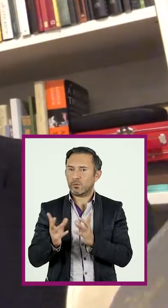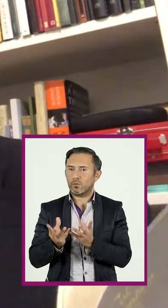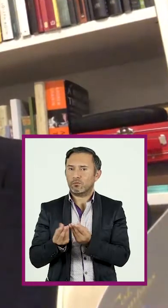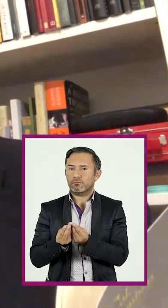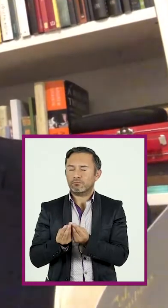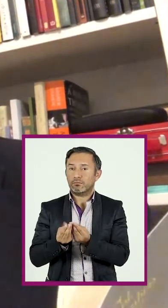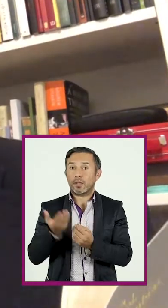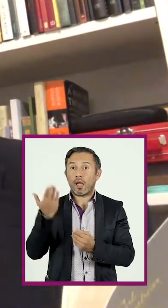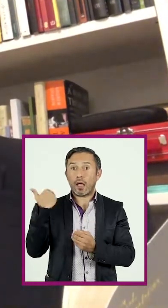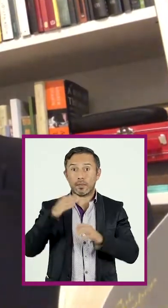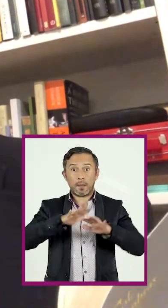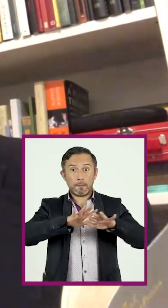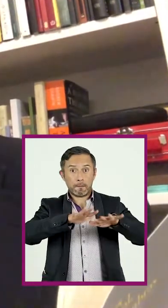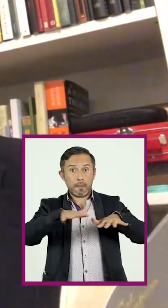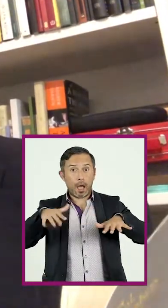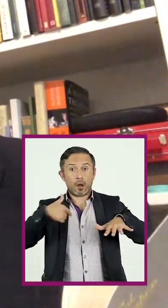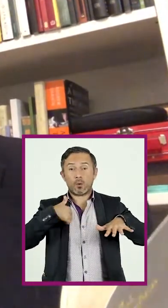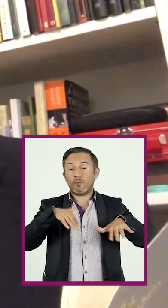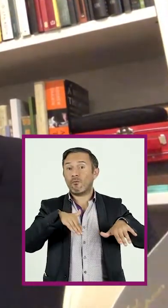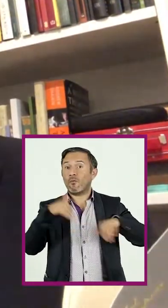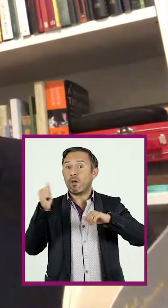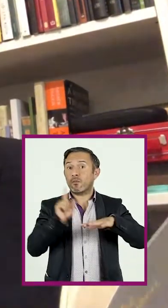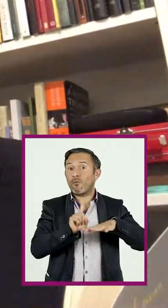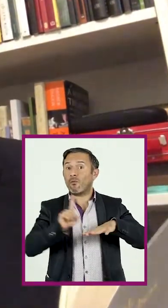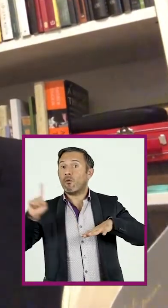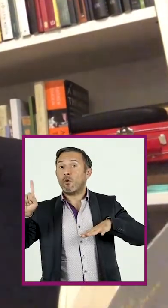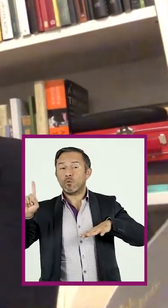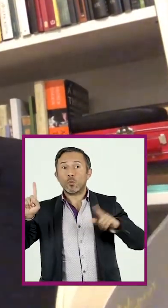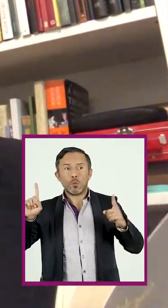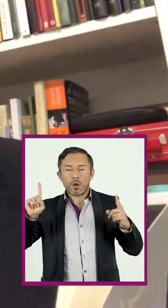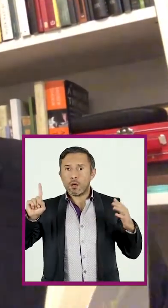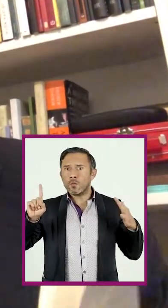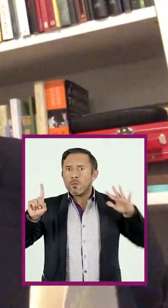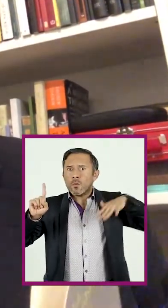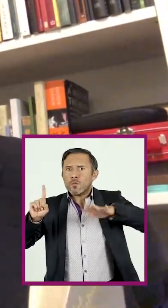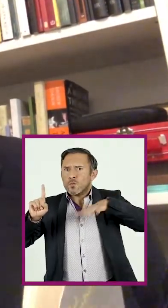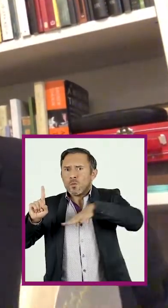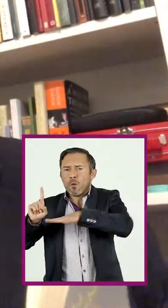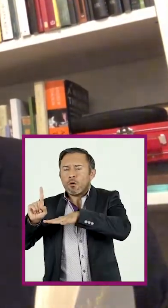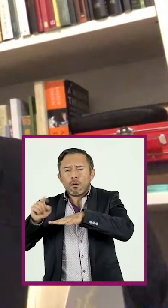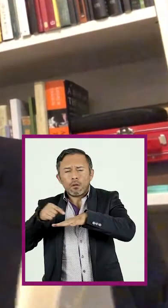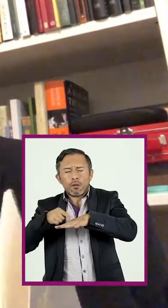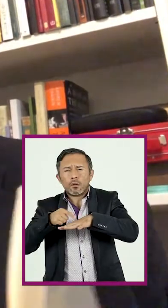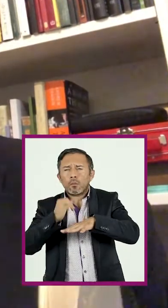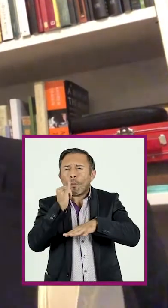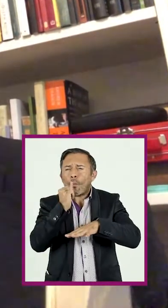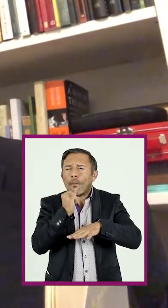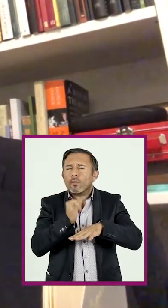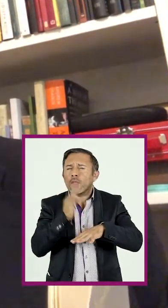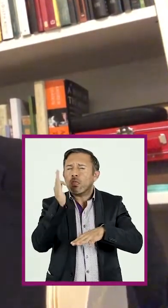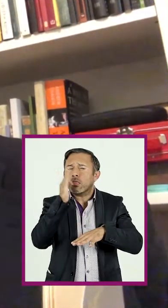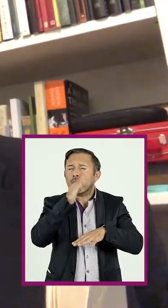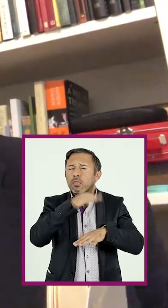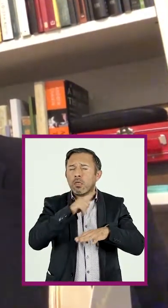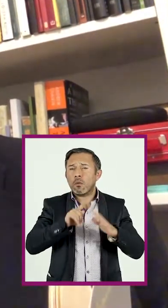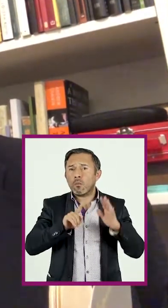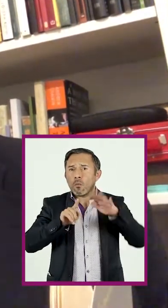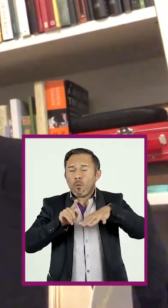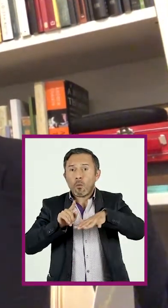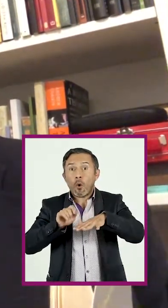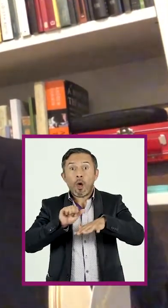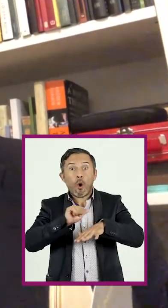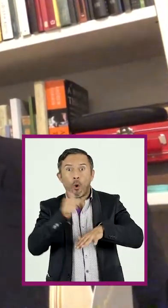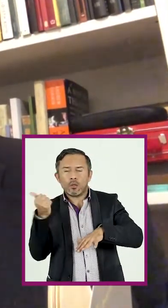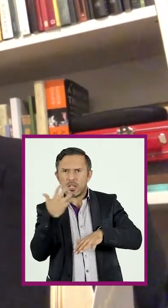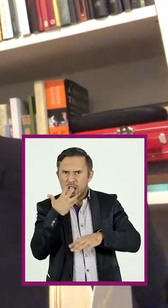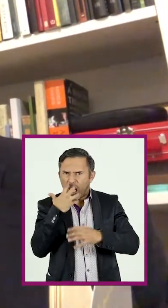Cuando dejé aquel mar, una ola se adelantó entre todas. Era esbelta y ligera. A pesar de